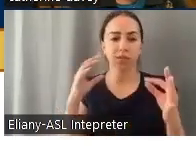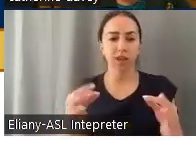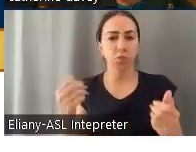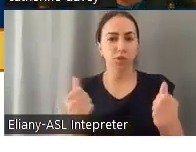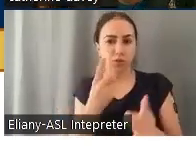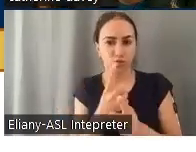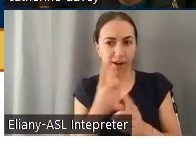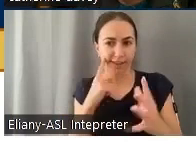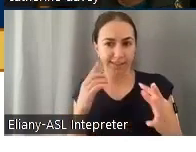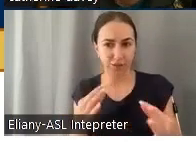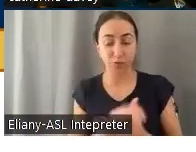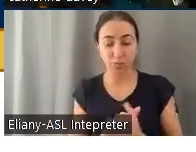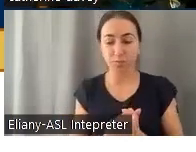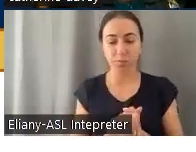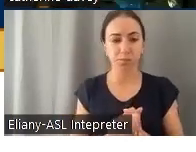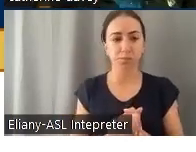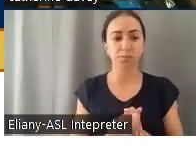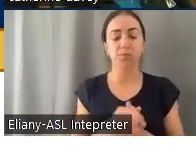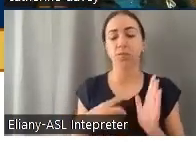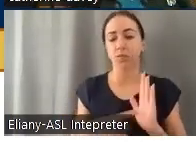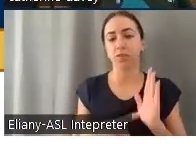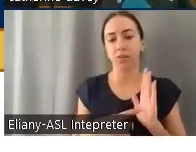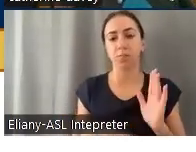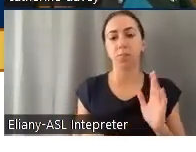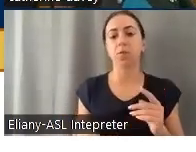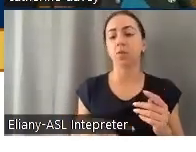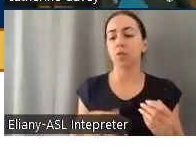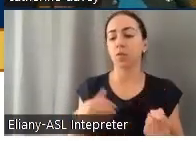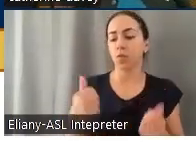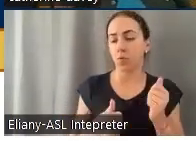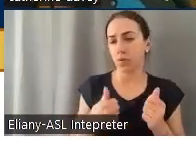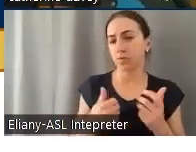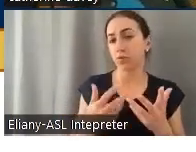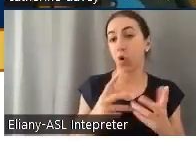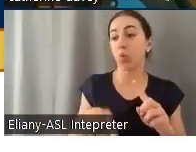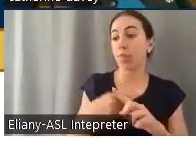decisiones person. Okay? basado en So los let's derechos de just esta say persona. that's Bien, what's the appropriate digamos choice when que